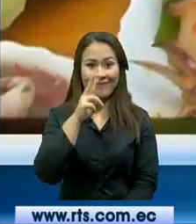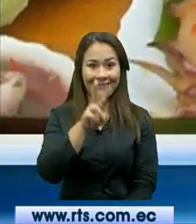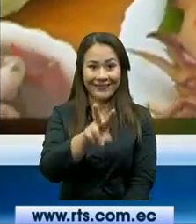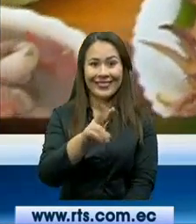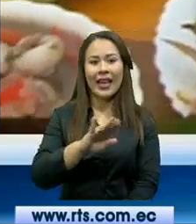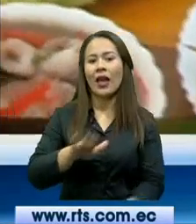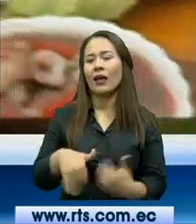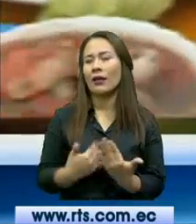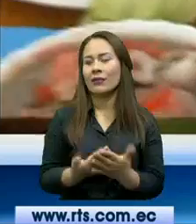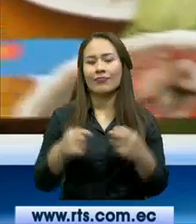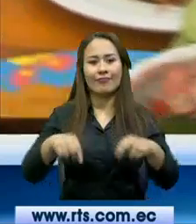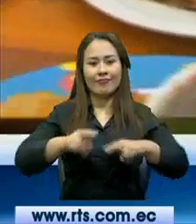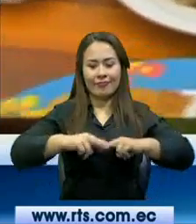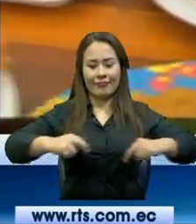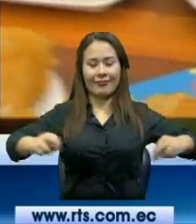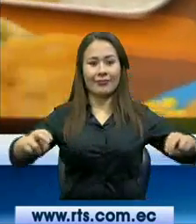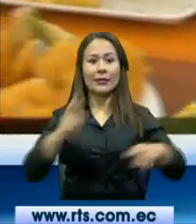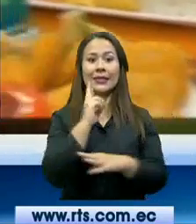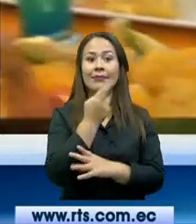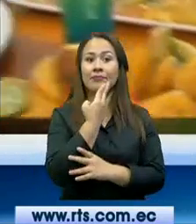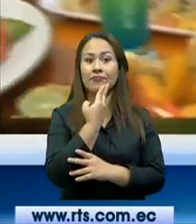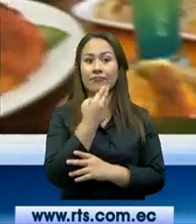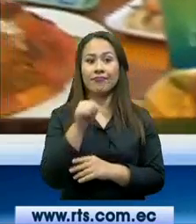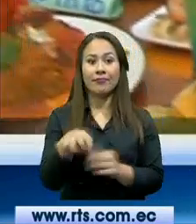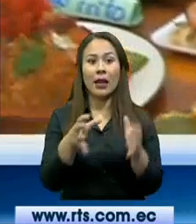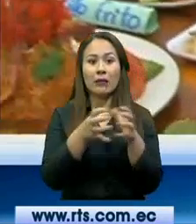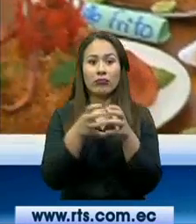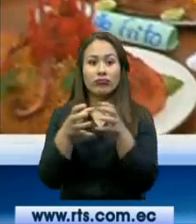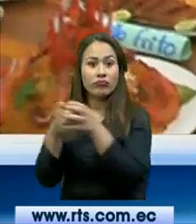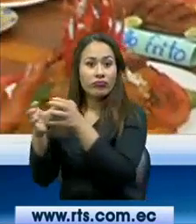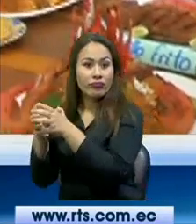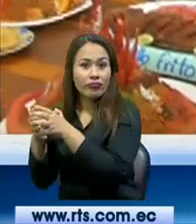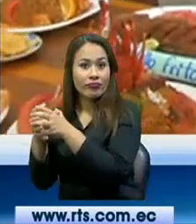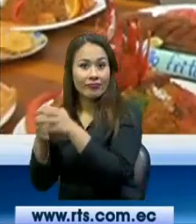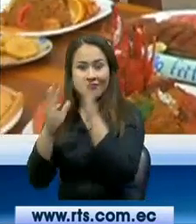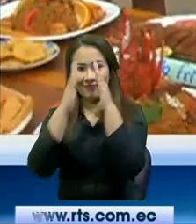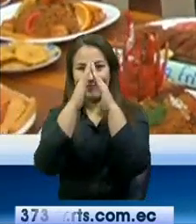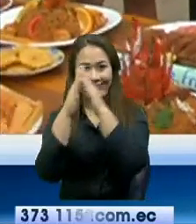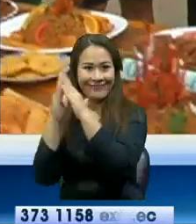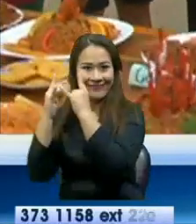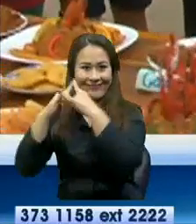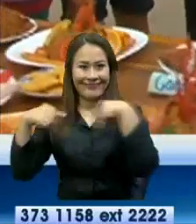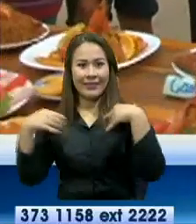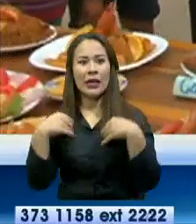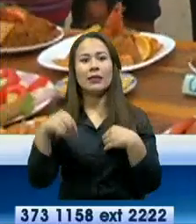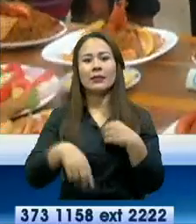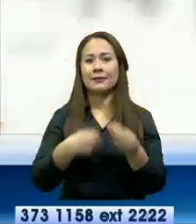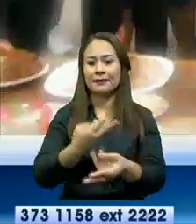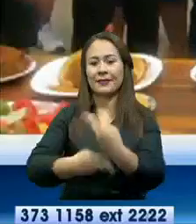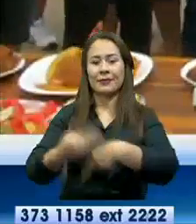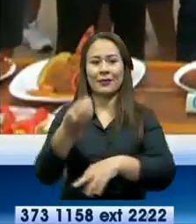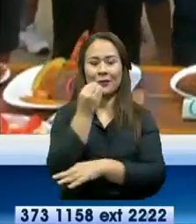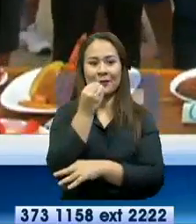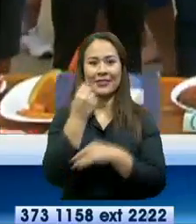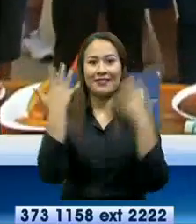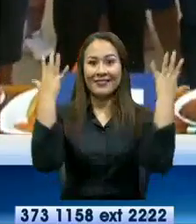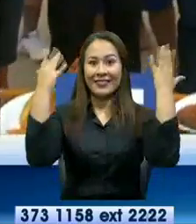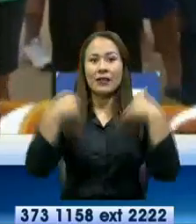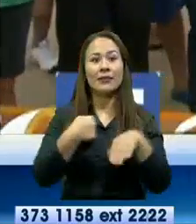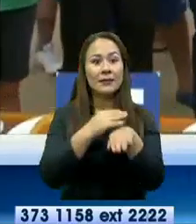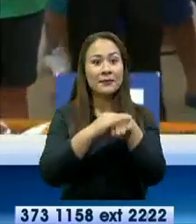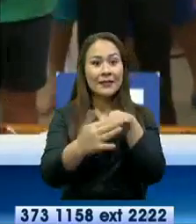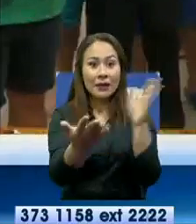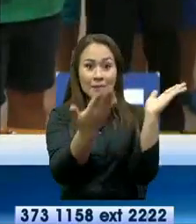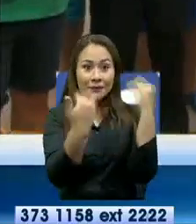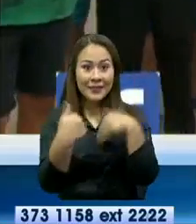nuestras cabañas. Somos una asociación que estamos conformada y aquí nos dedicamos a la gastronomía. Y nos invitamos